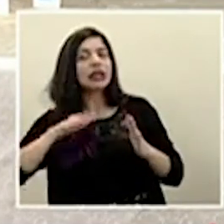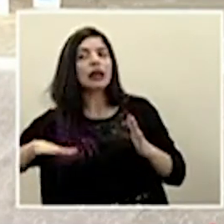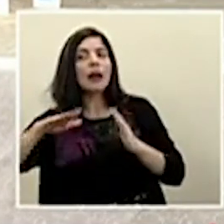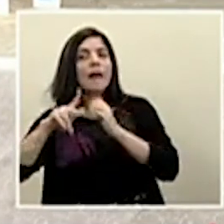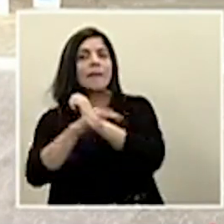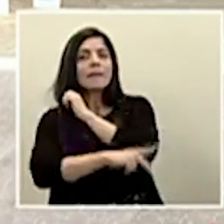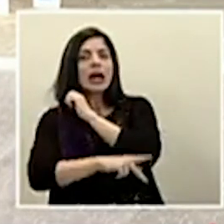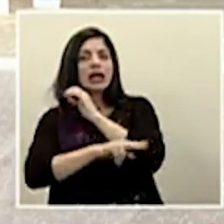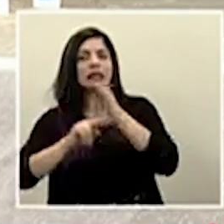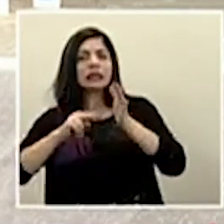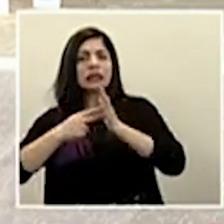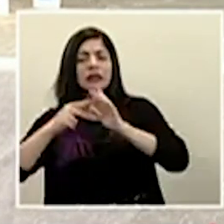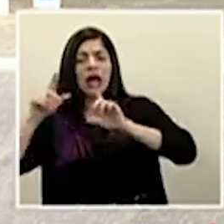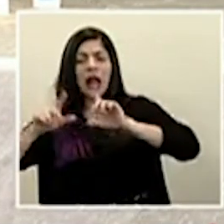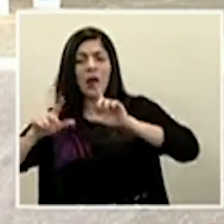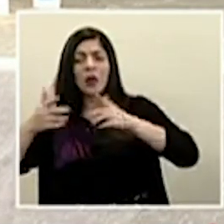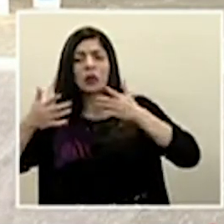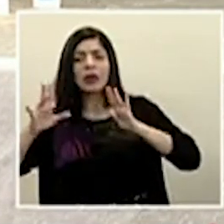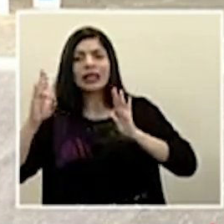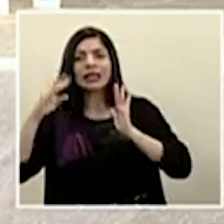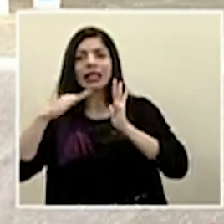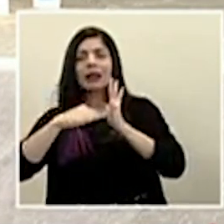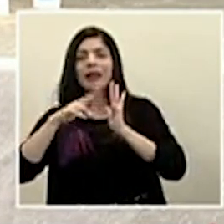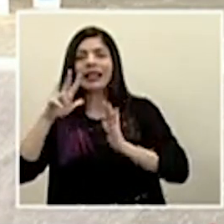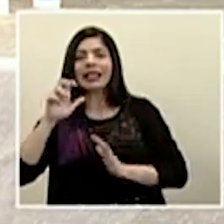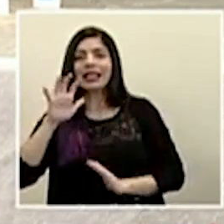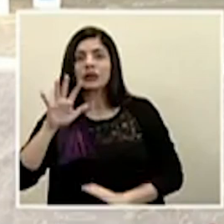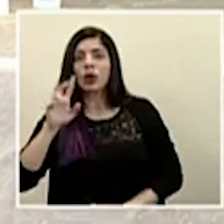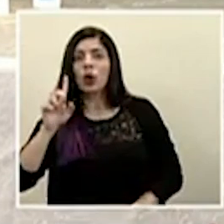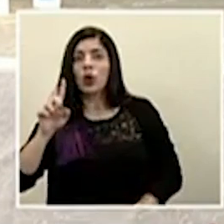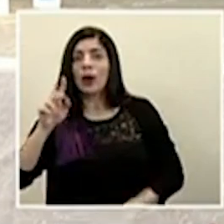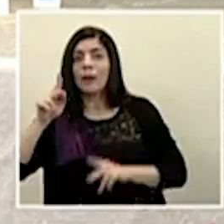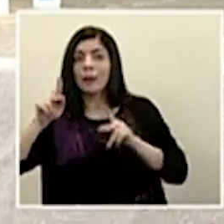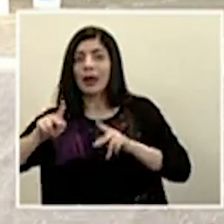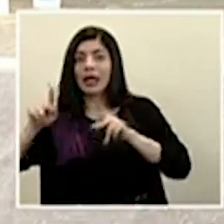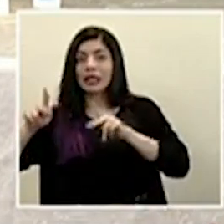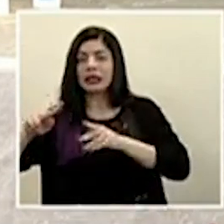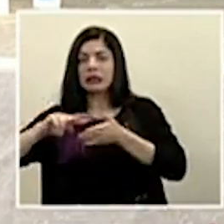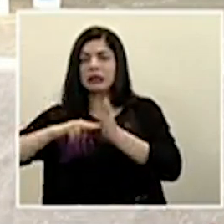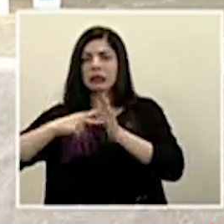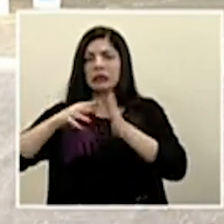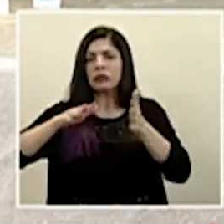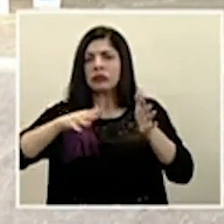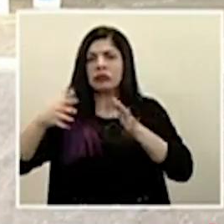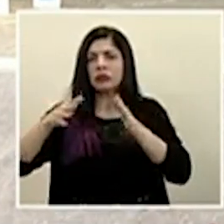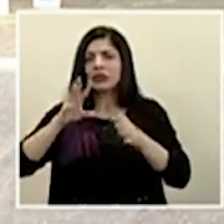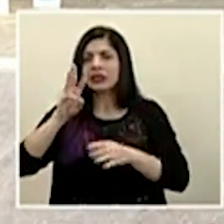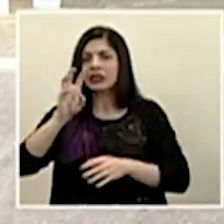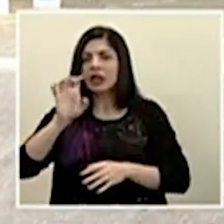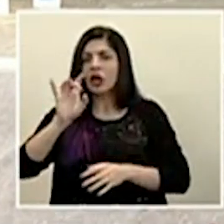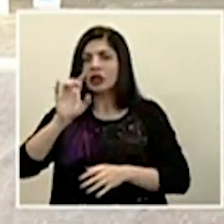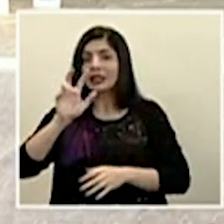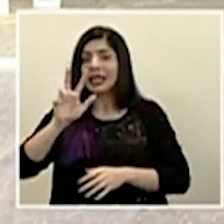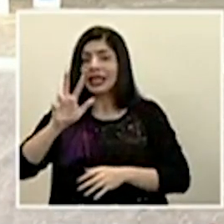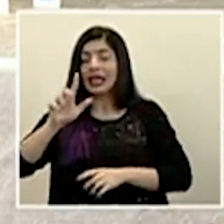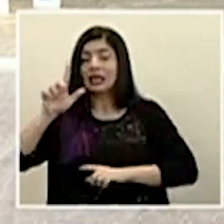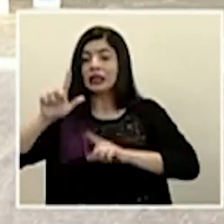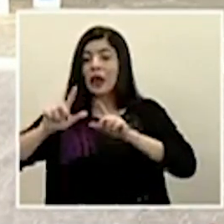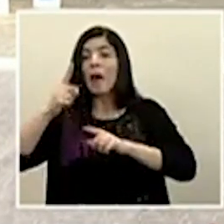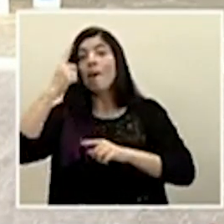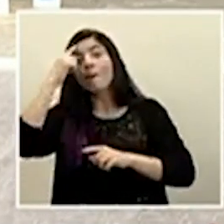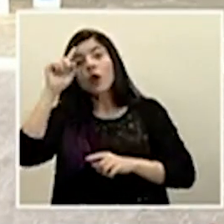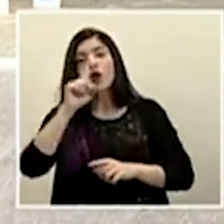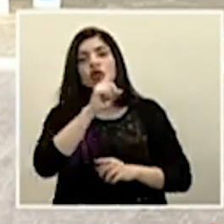realizado pruebas a 7,351 personas. Estamos hablando de un promedio de 683 pruebas por cada millón